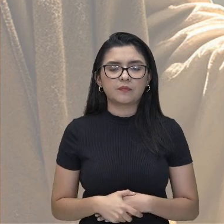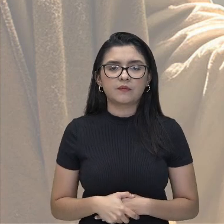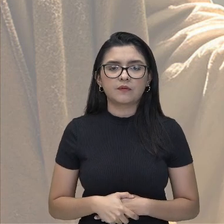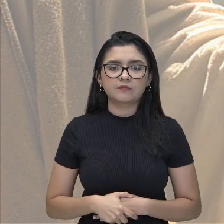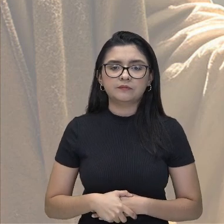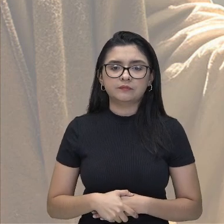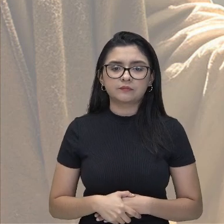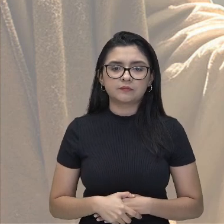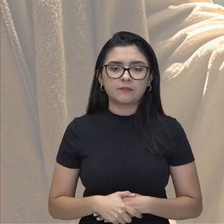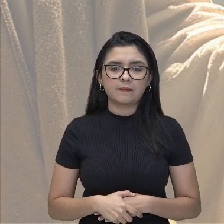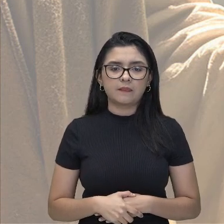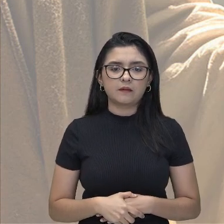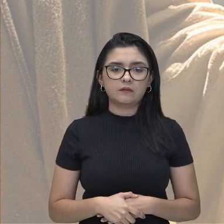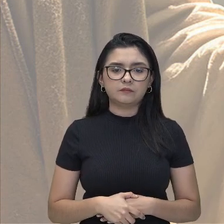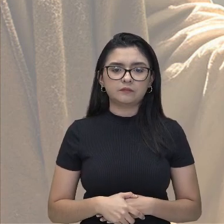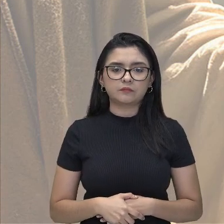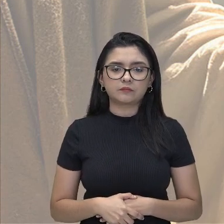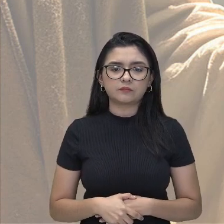senoro